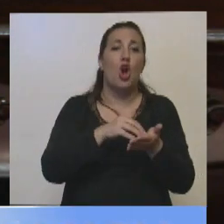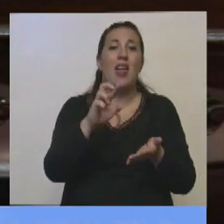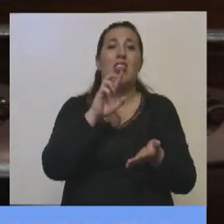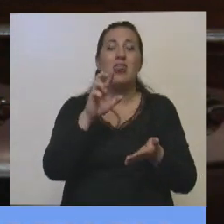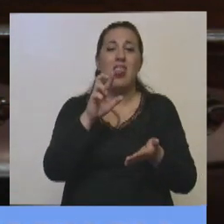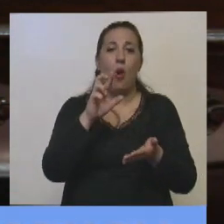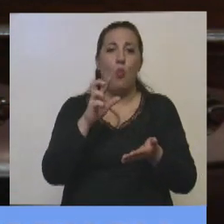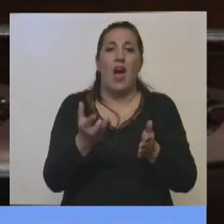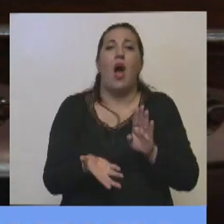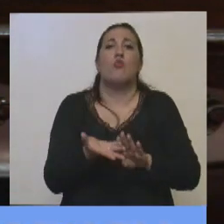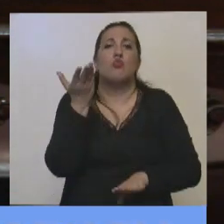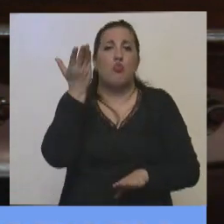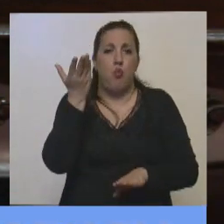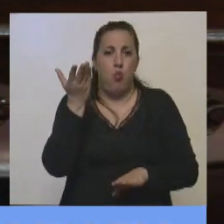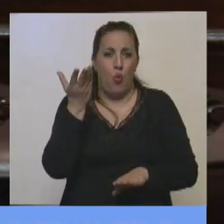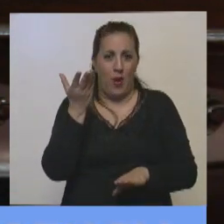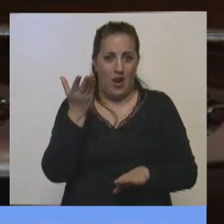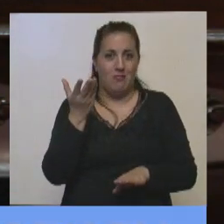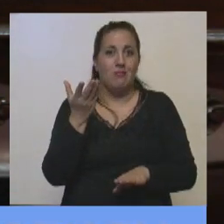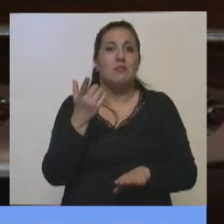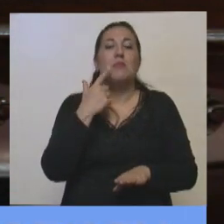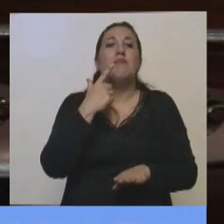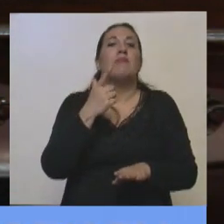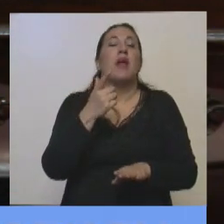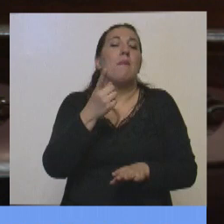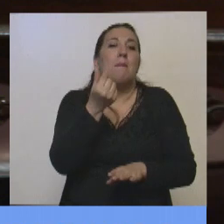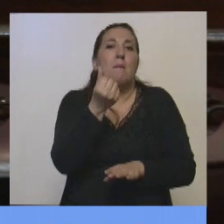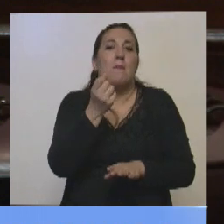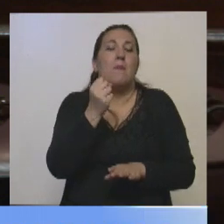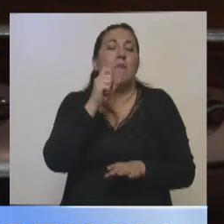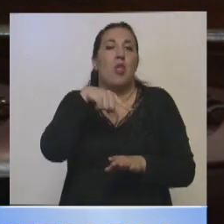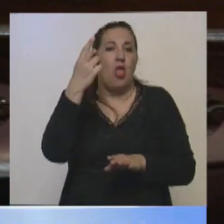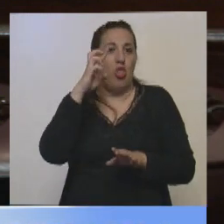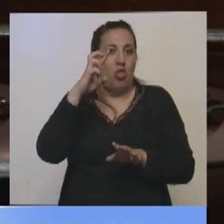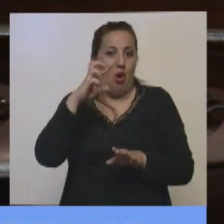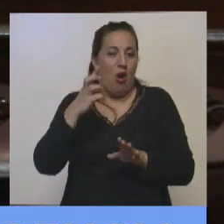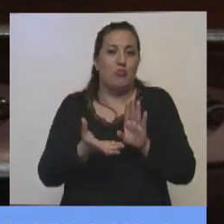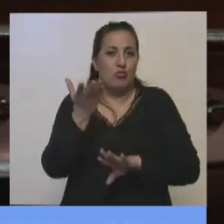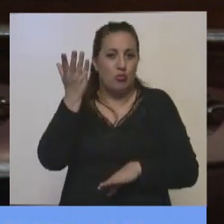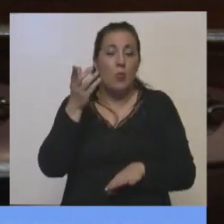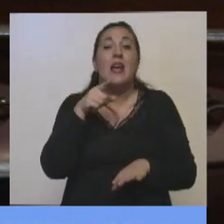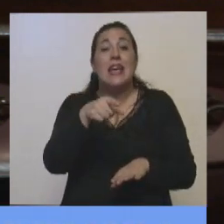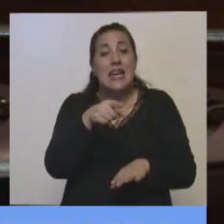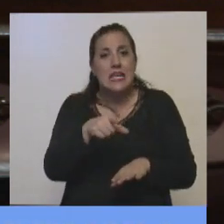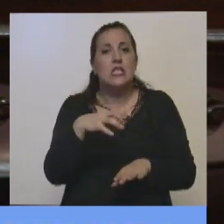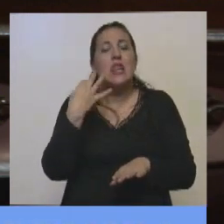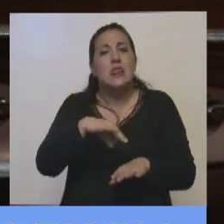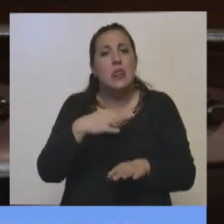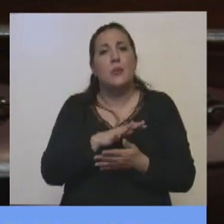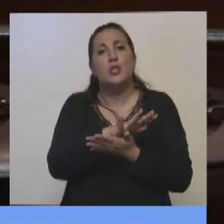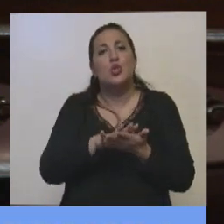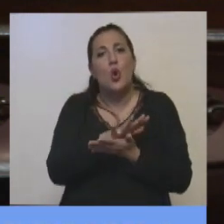deuda expresada en moneda extranjera y esa situación terrible en la que tiene que resolver